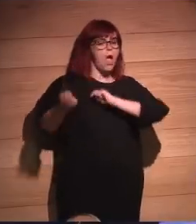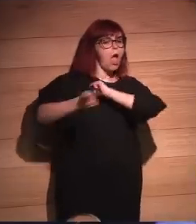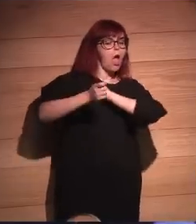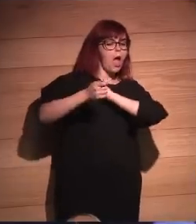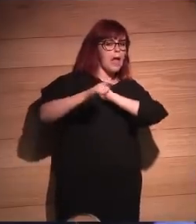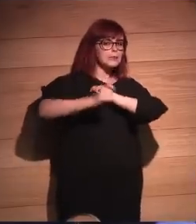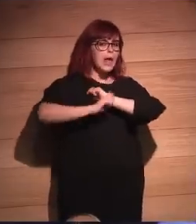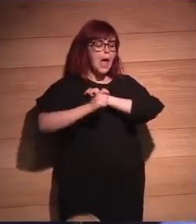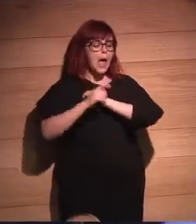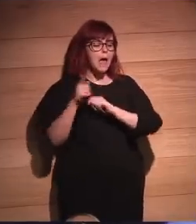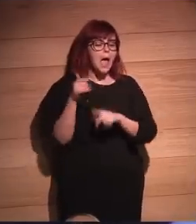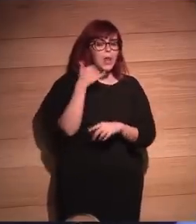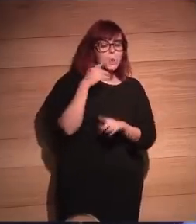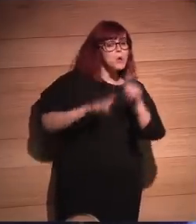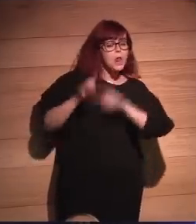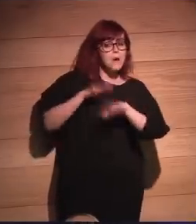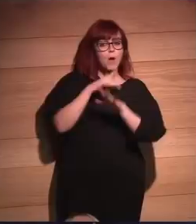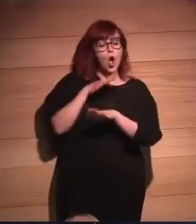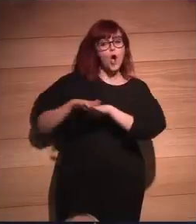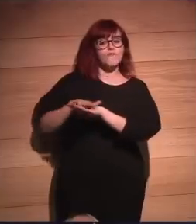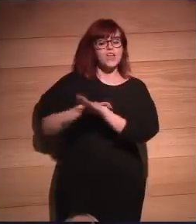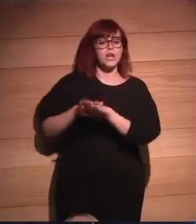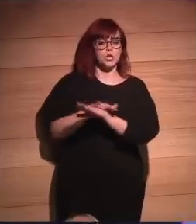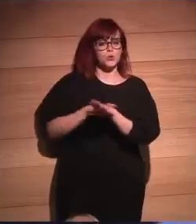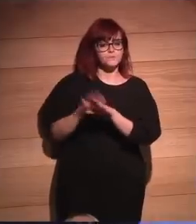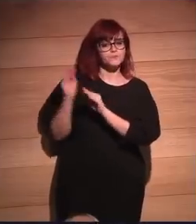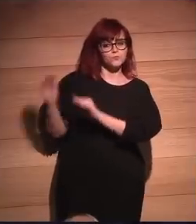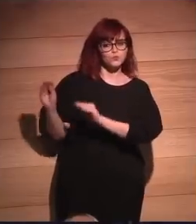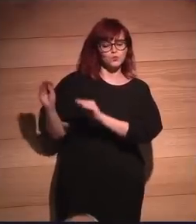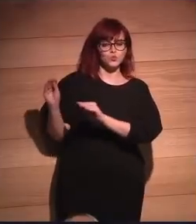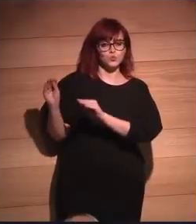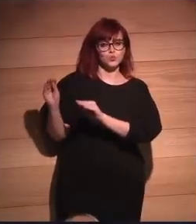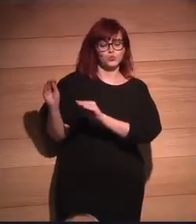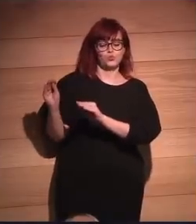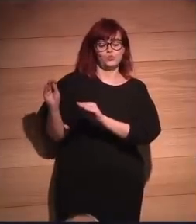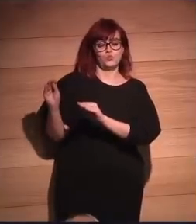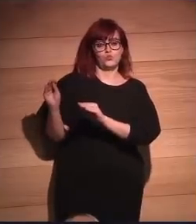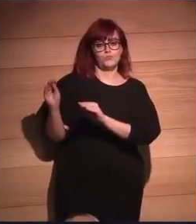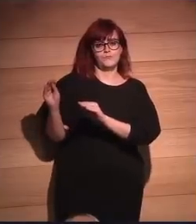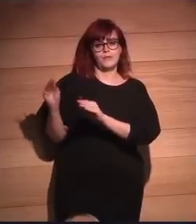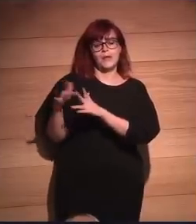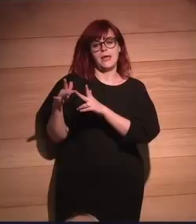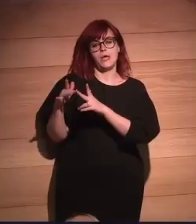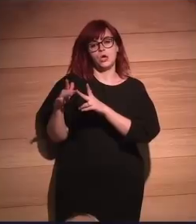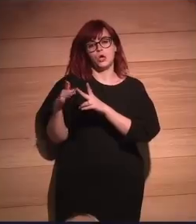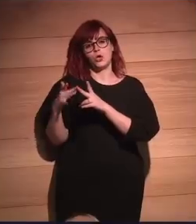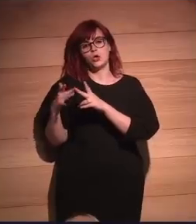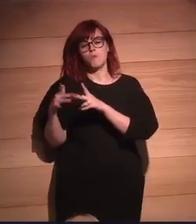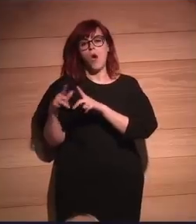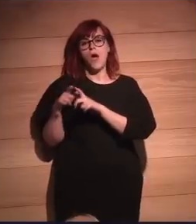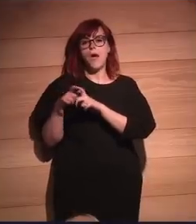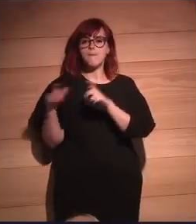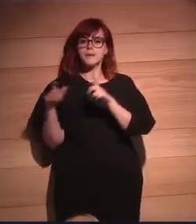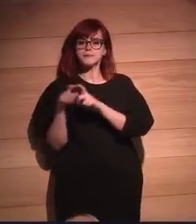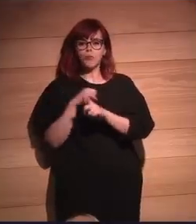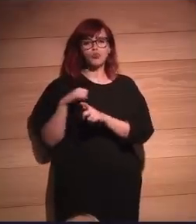está en un país controlado por un gobierno, no es realmente una empresa